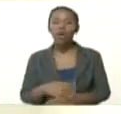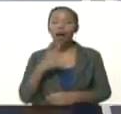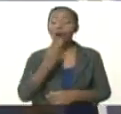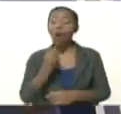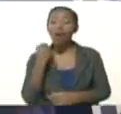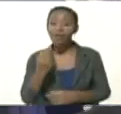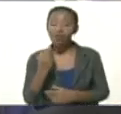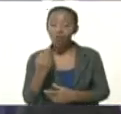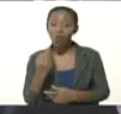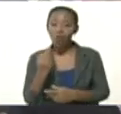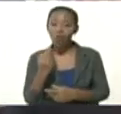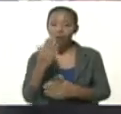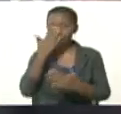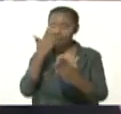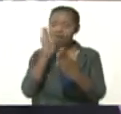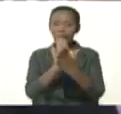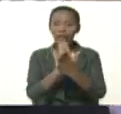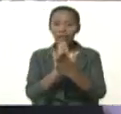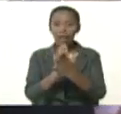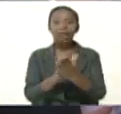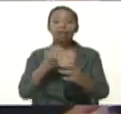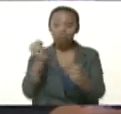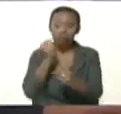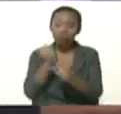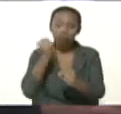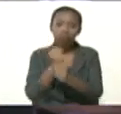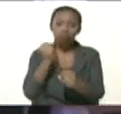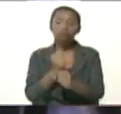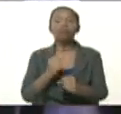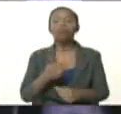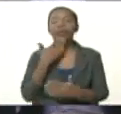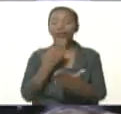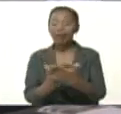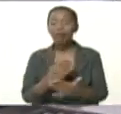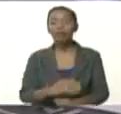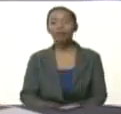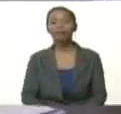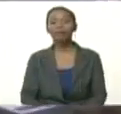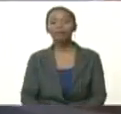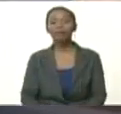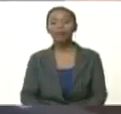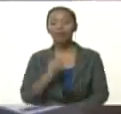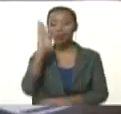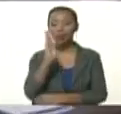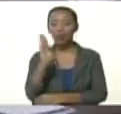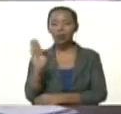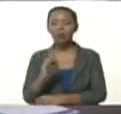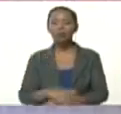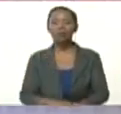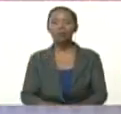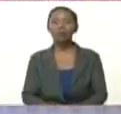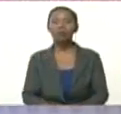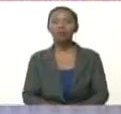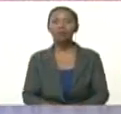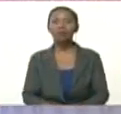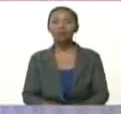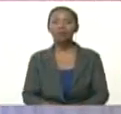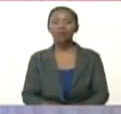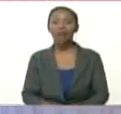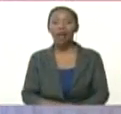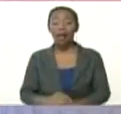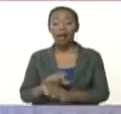juventud quien esté al frente, Yoselit. Gracias. Bueno, presidente, que ahorita... Dios los bendiga. Ajá, paso... toma la palabra Tarek El